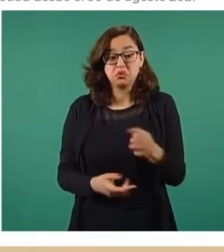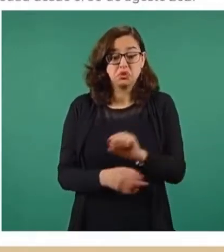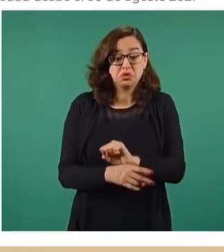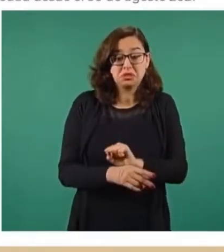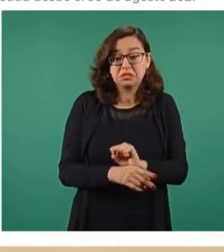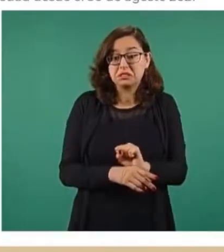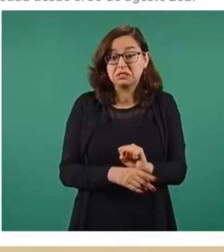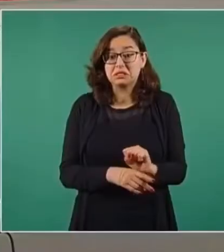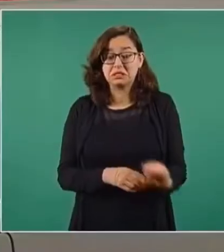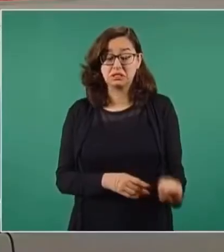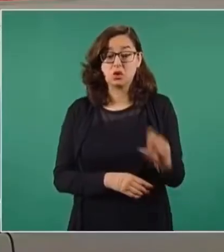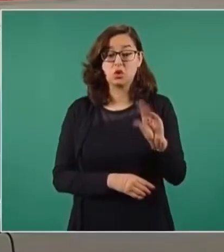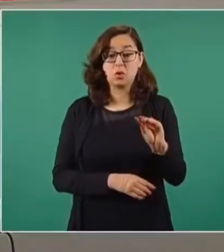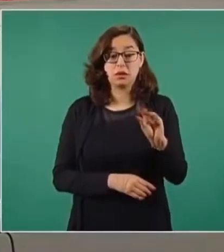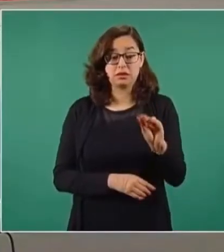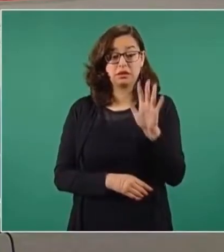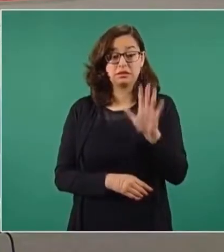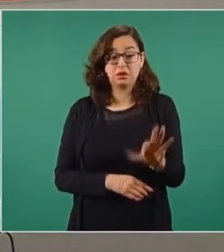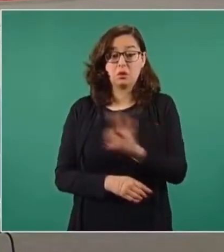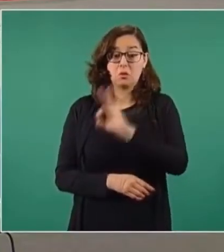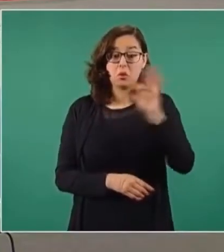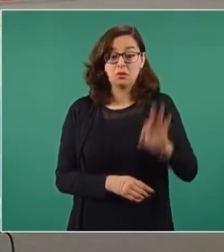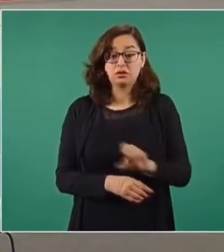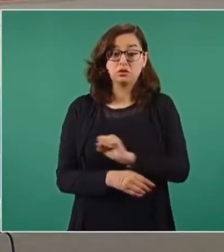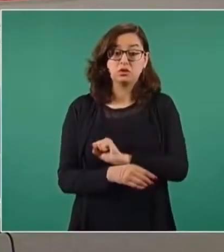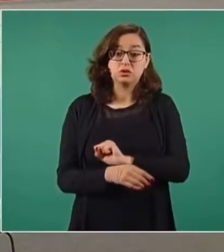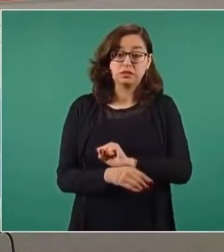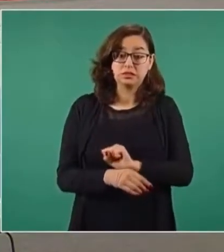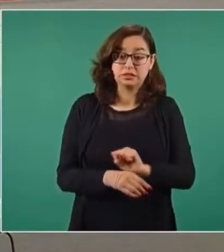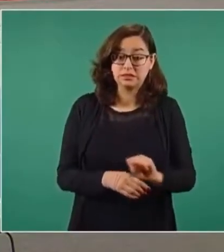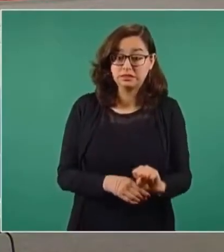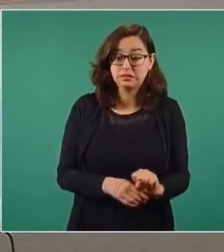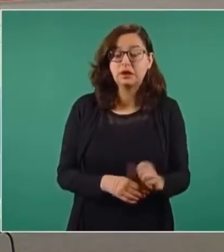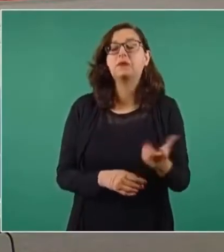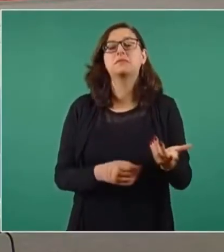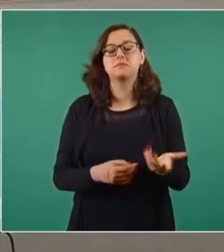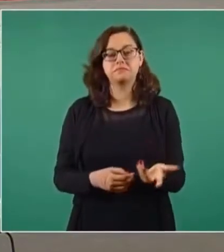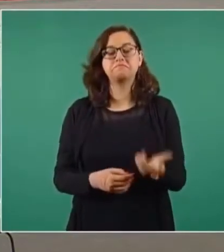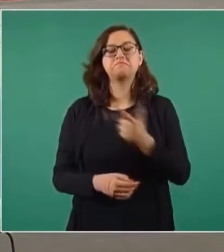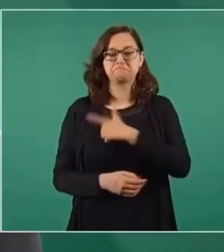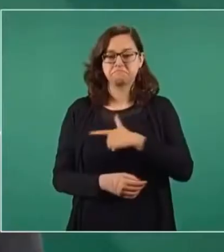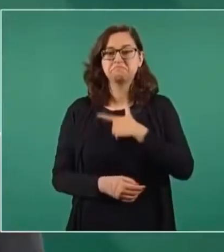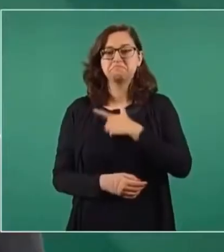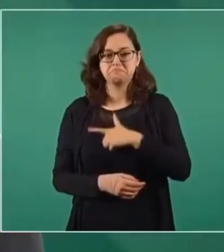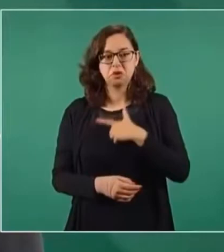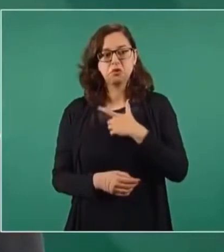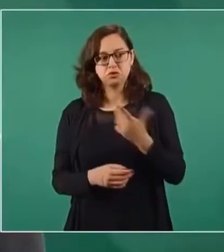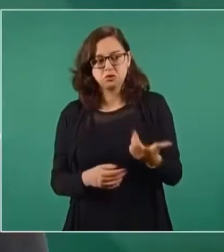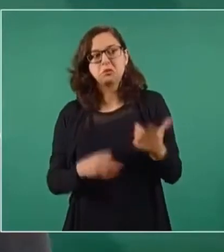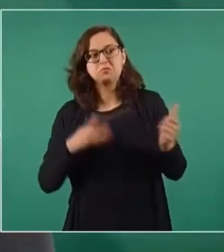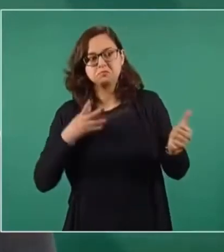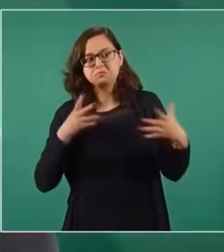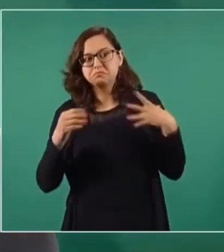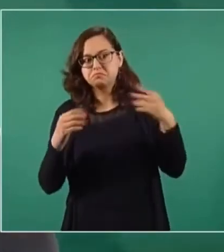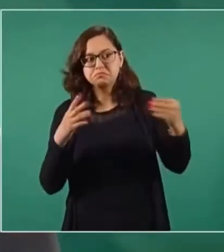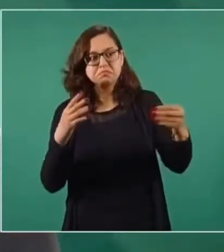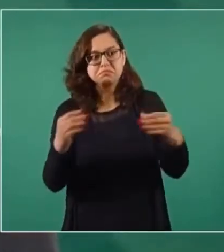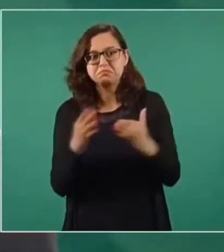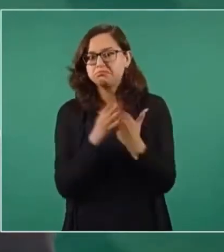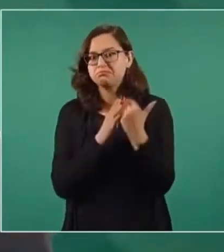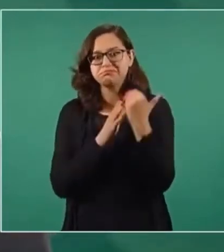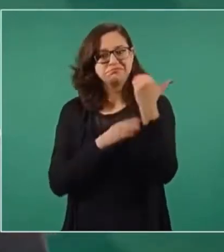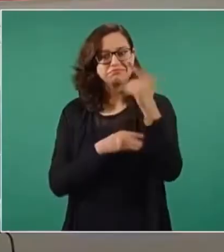son casos leves. Esto nos da mucho gusto, por supuesto seguiremos monitoreando y estaremos pendientes de